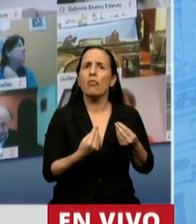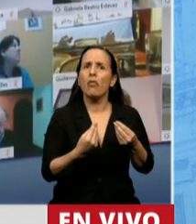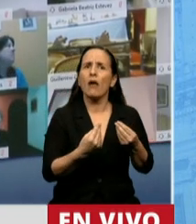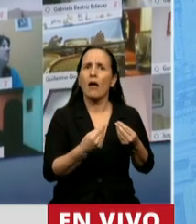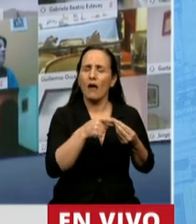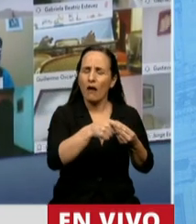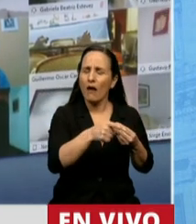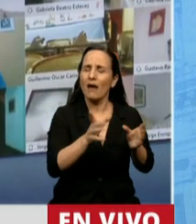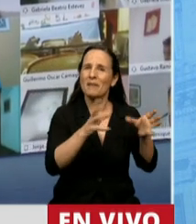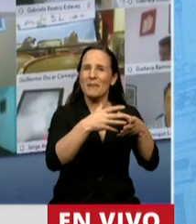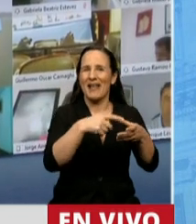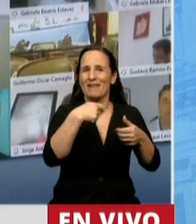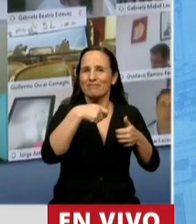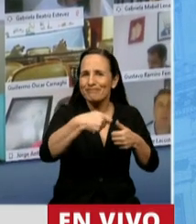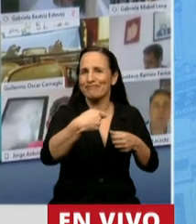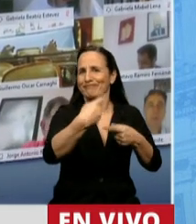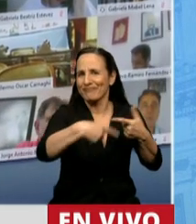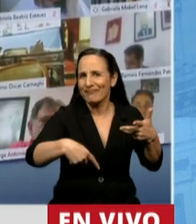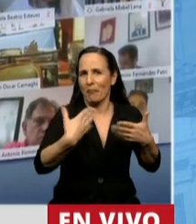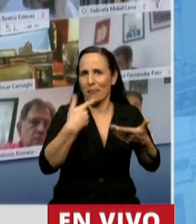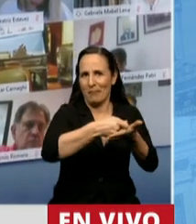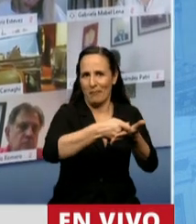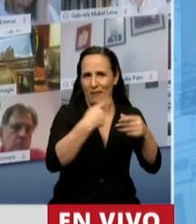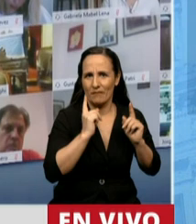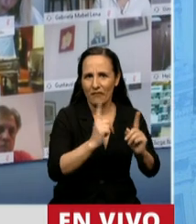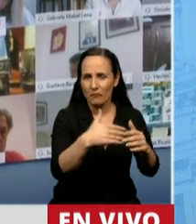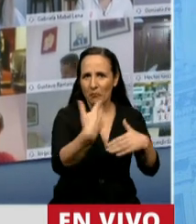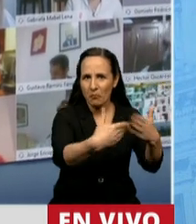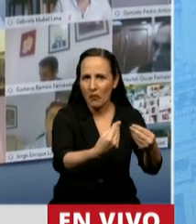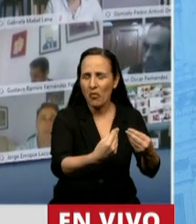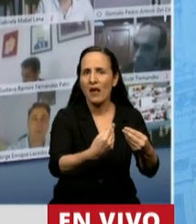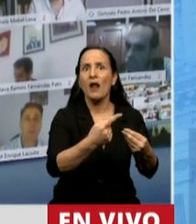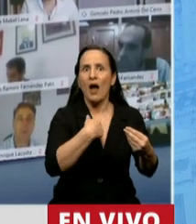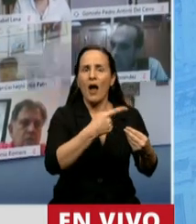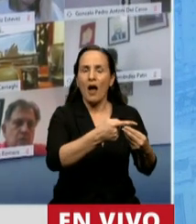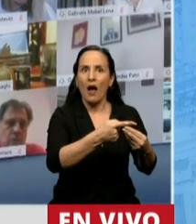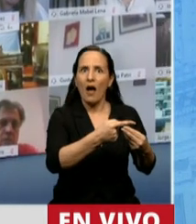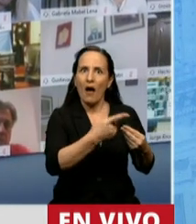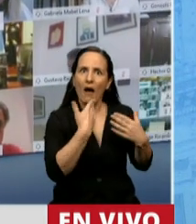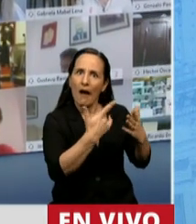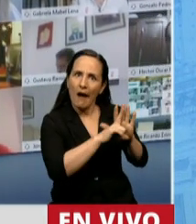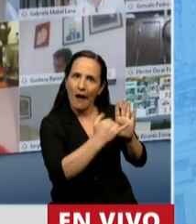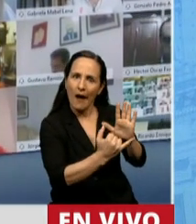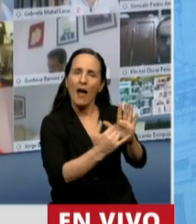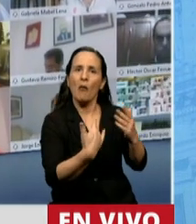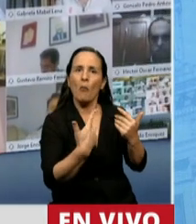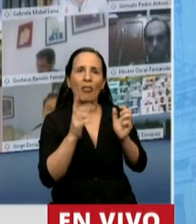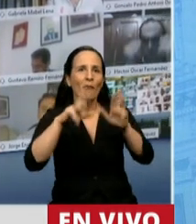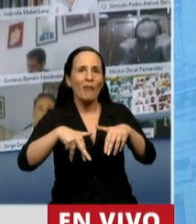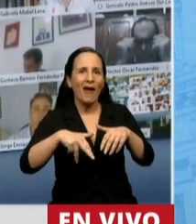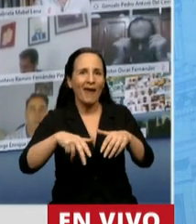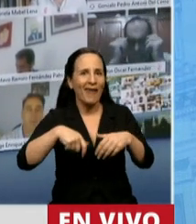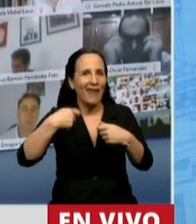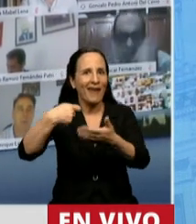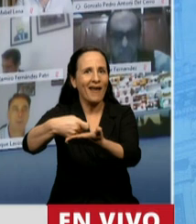integrado provisional permite reprogramar todas deudas que existen